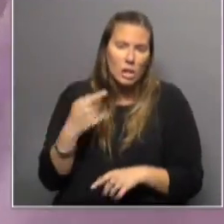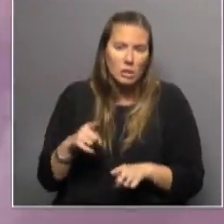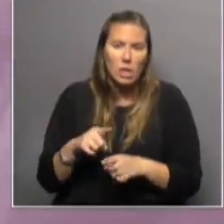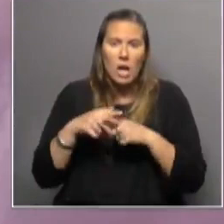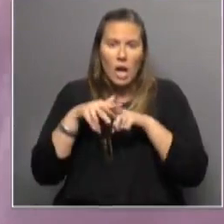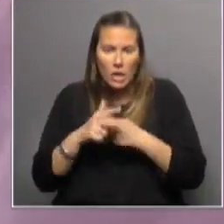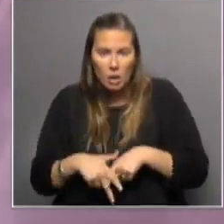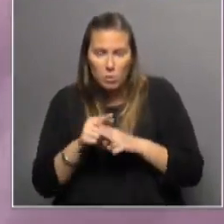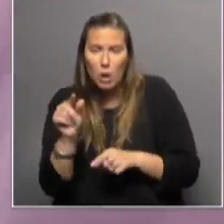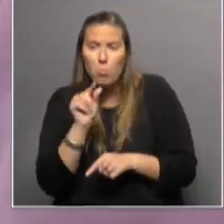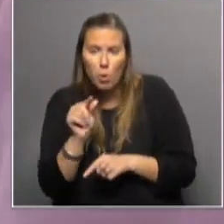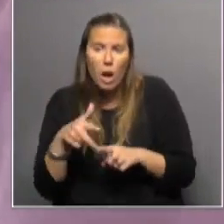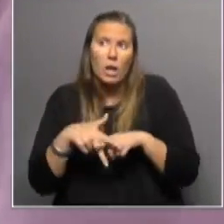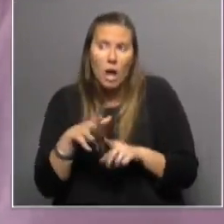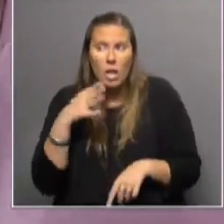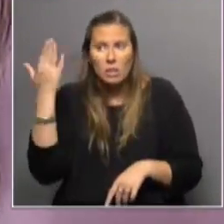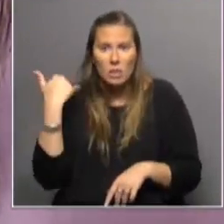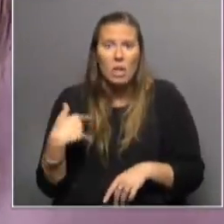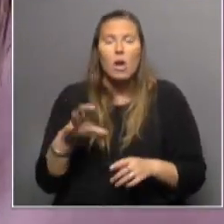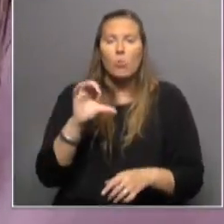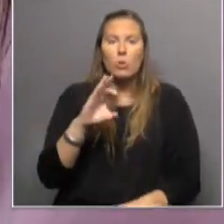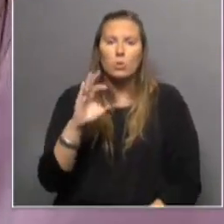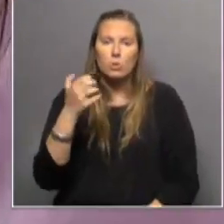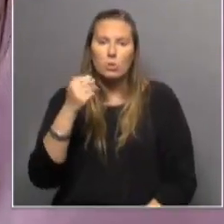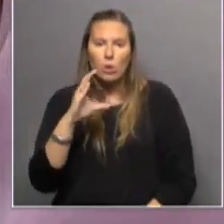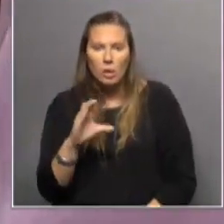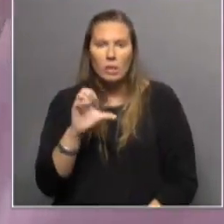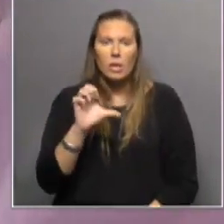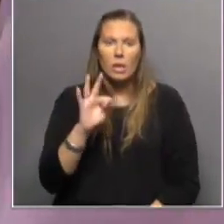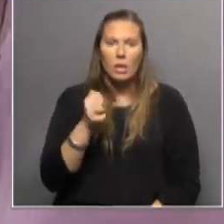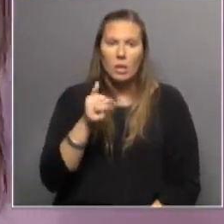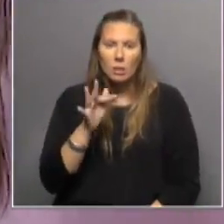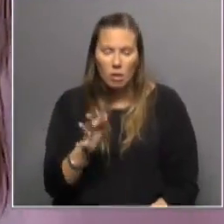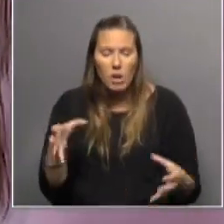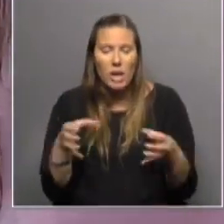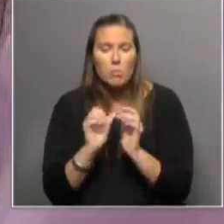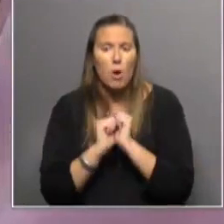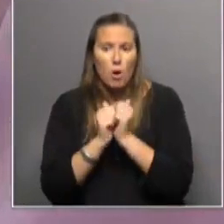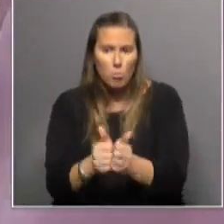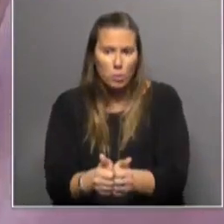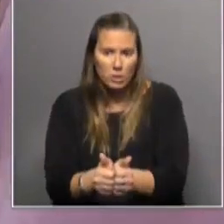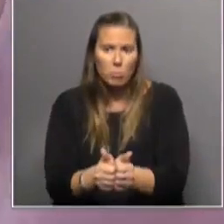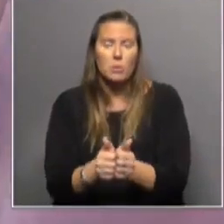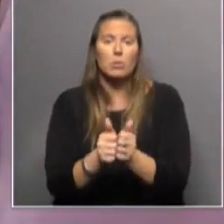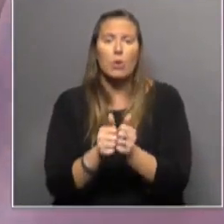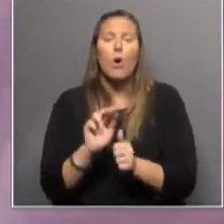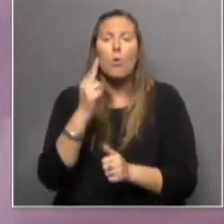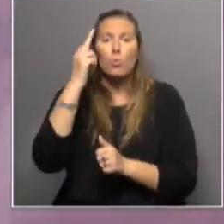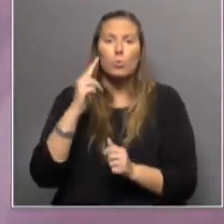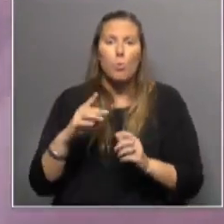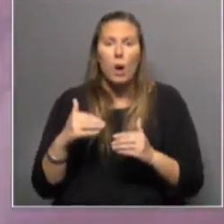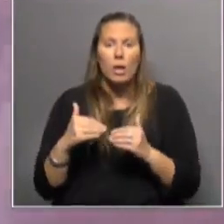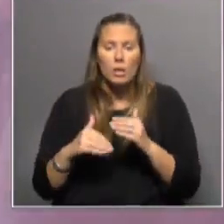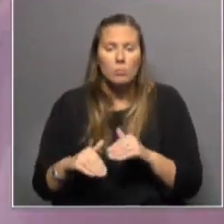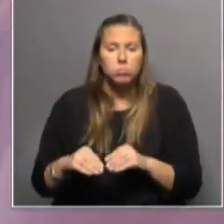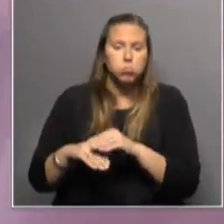herramientas, las pocas herramientas que teníamos, como los SOCAT, ETAF, el equipo de acompañamiento, Uruguay Crece Contigo,